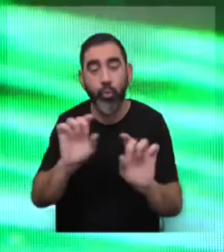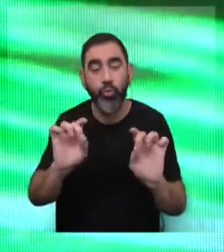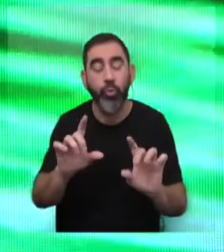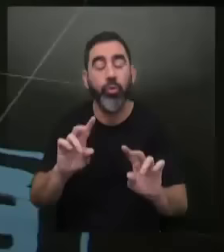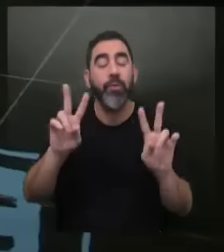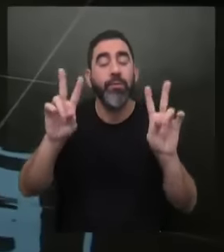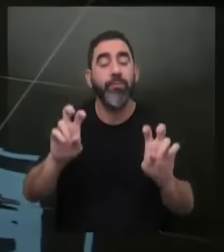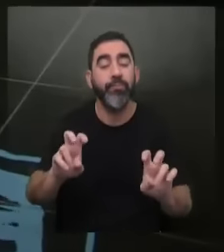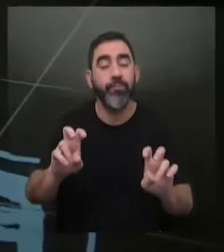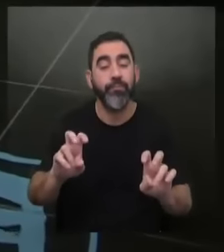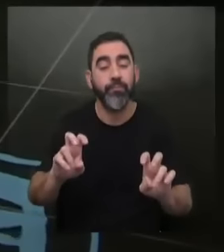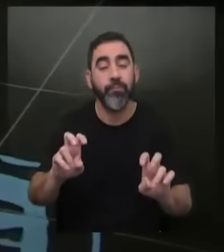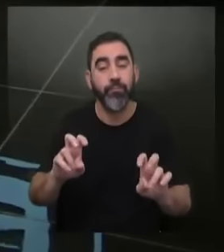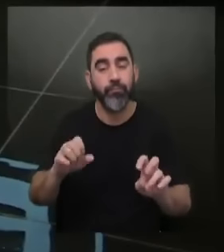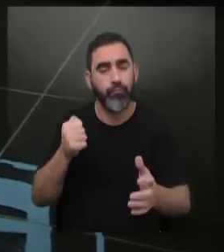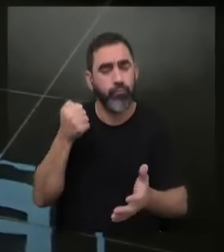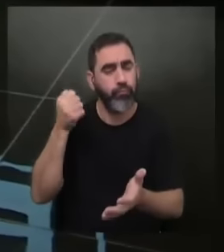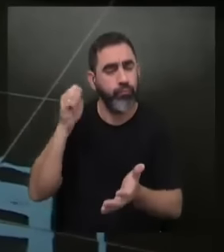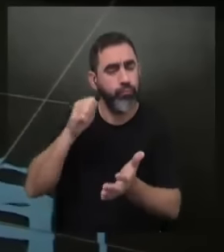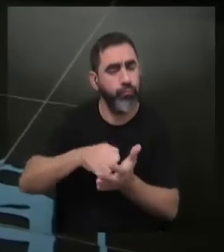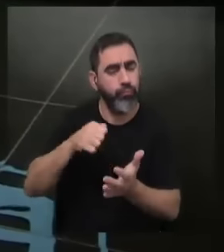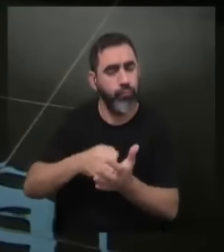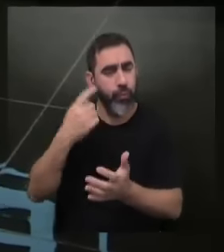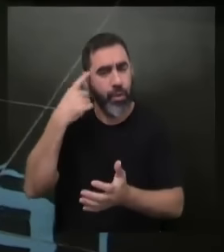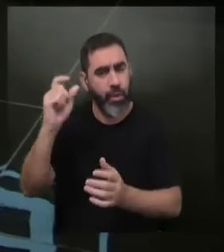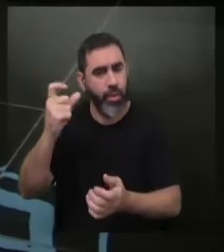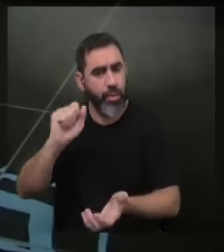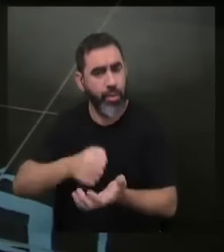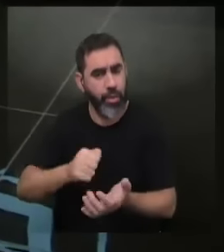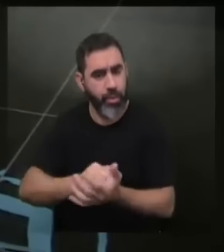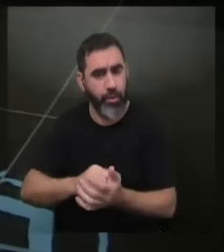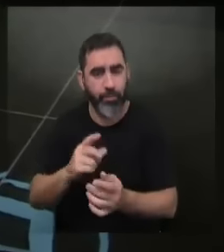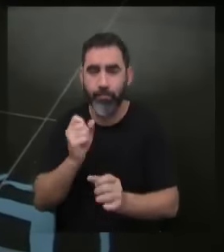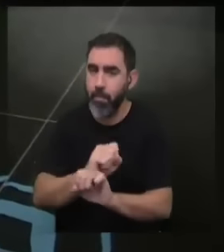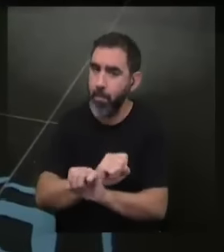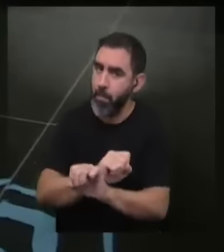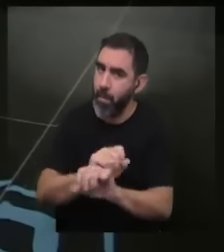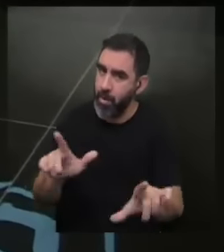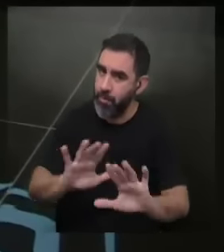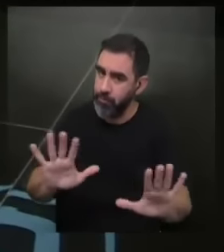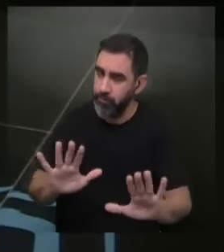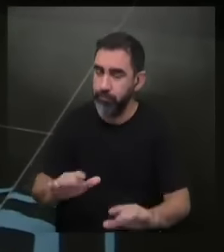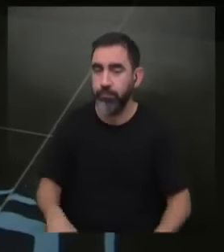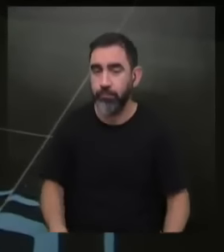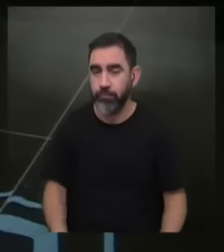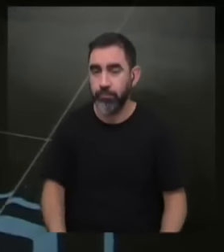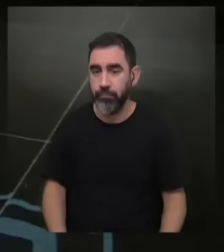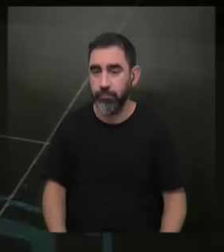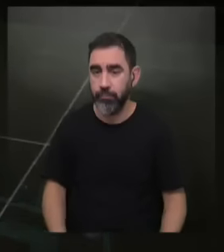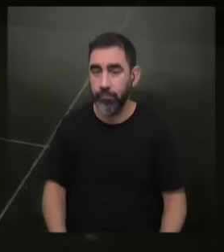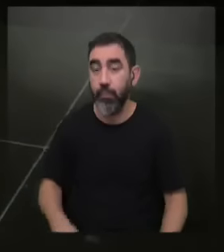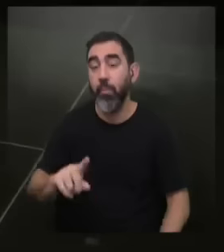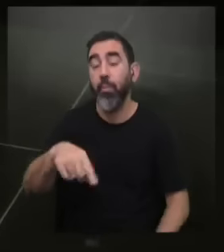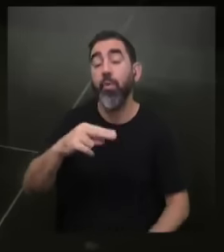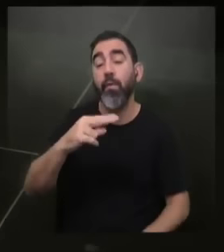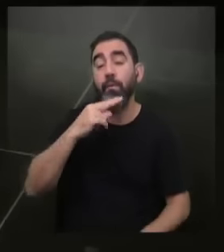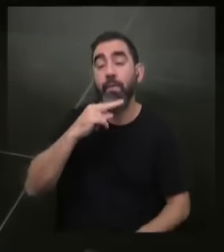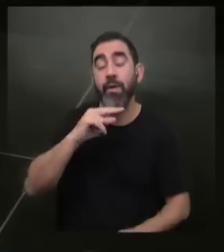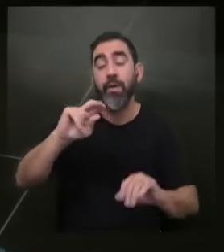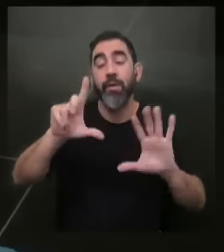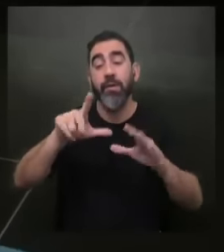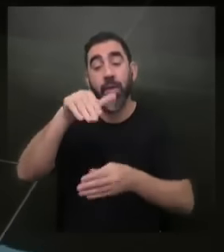efecto de un endurecimiento ideológico pero no van por el buen camino bien Esto se va a profundizar el próximo viernes a las